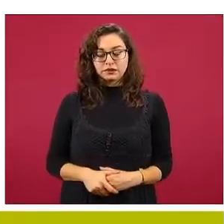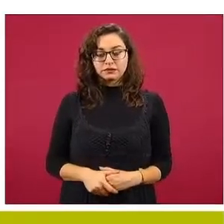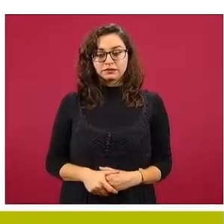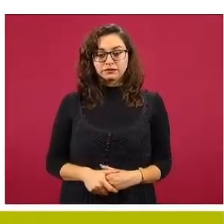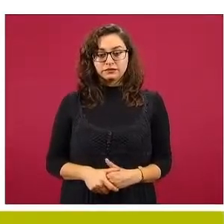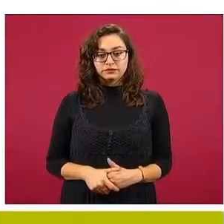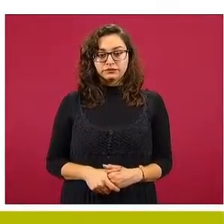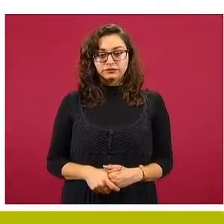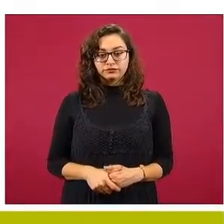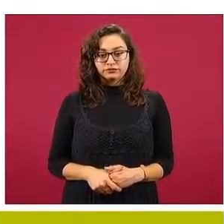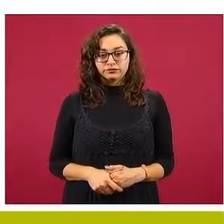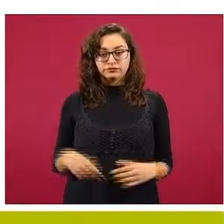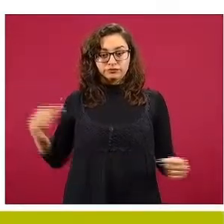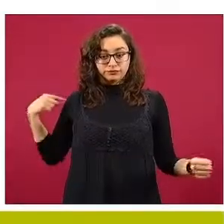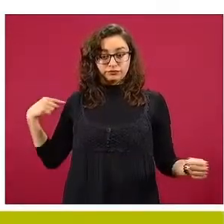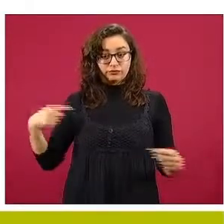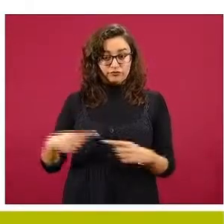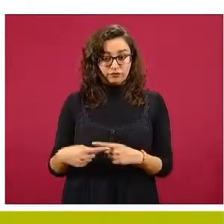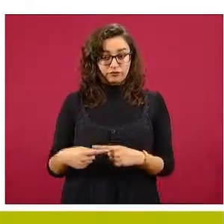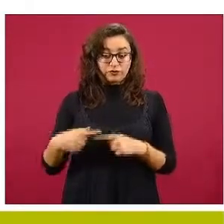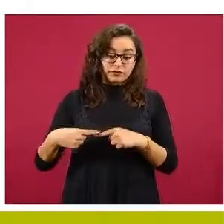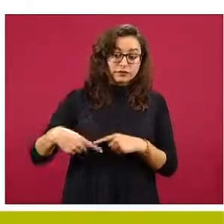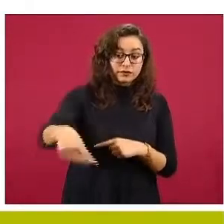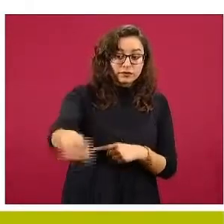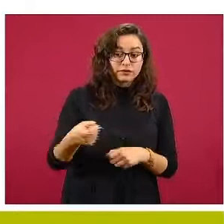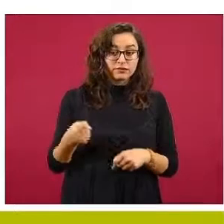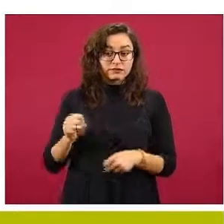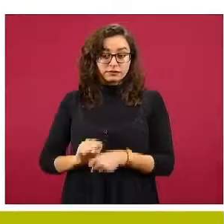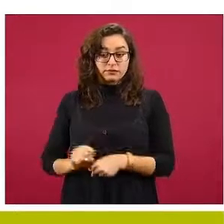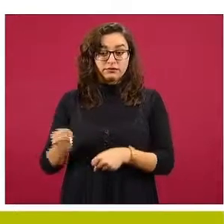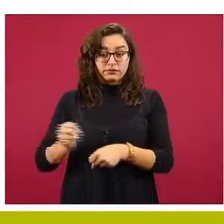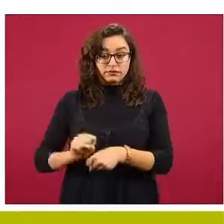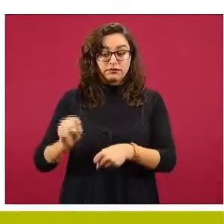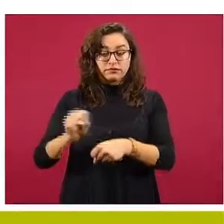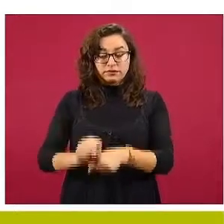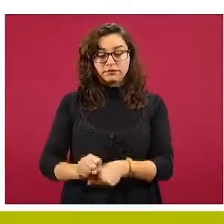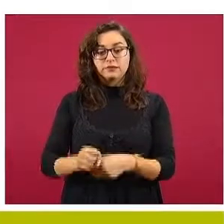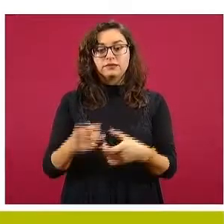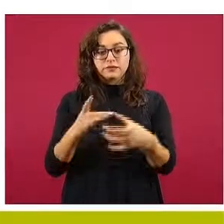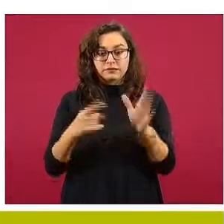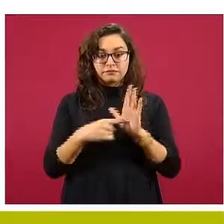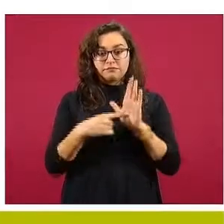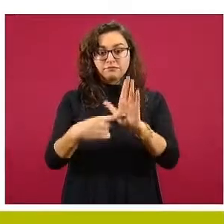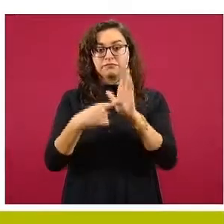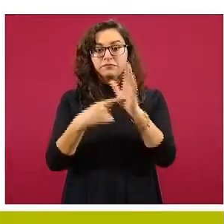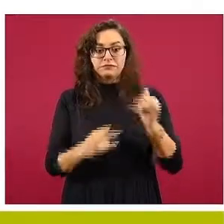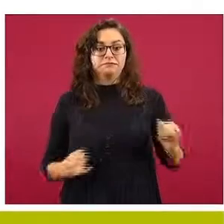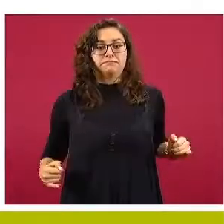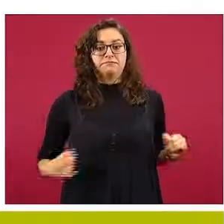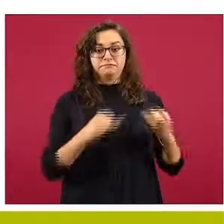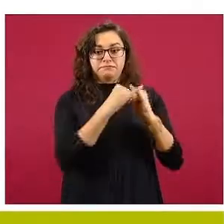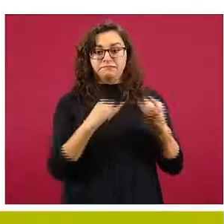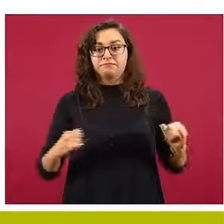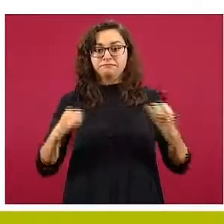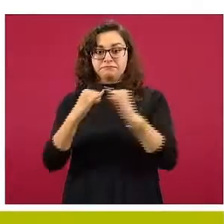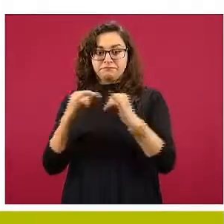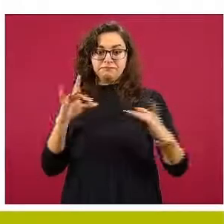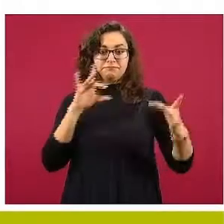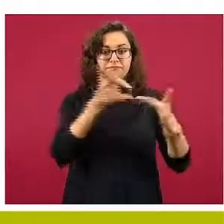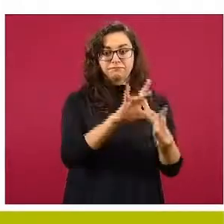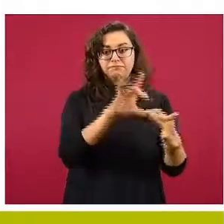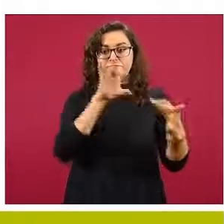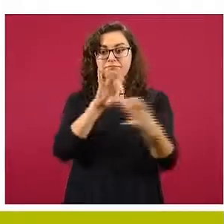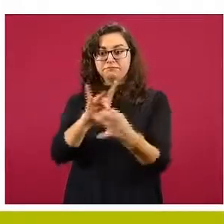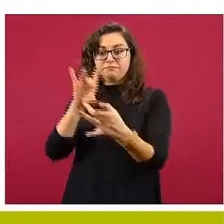a estar hablando de esto, vamos a ver cómo cada uno de las instancias que participan están relacionados con algún factor